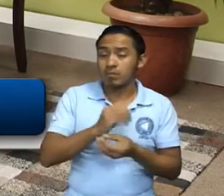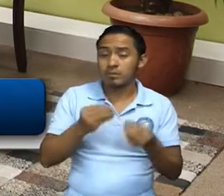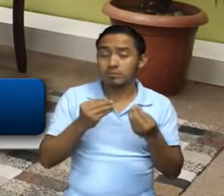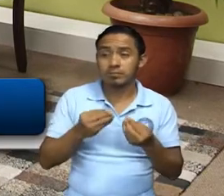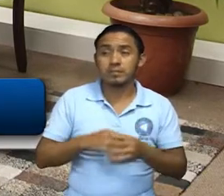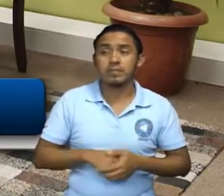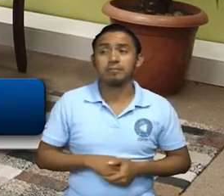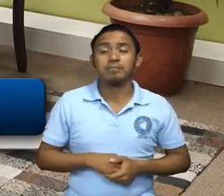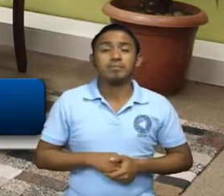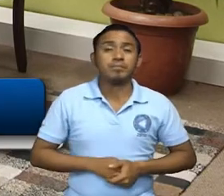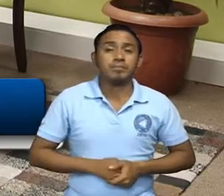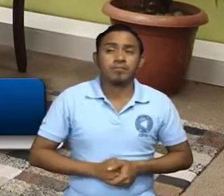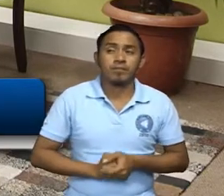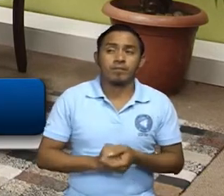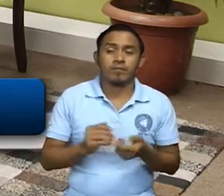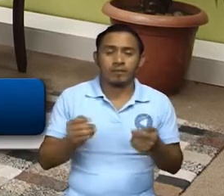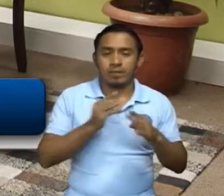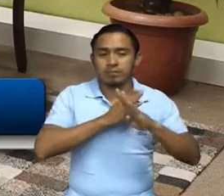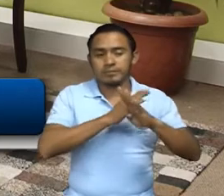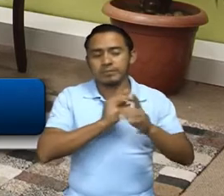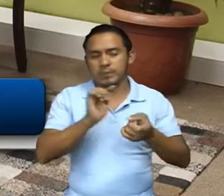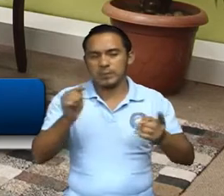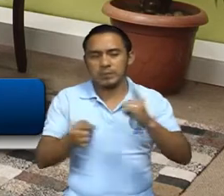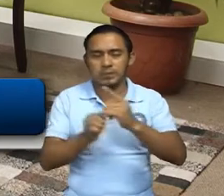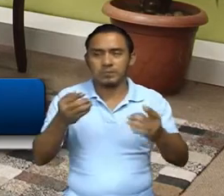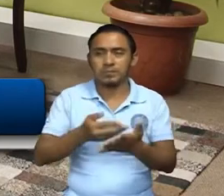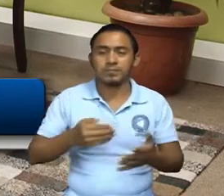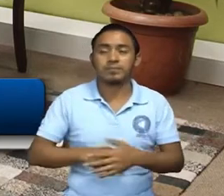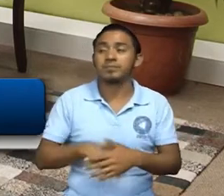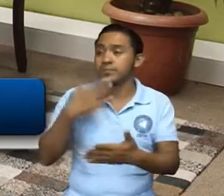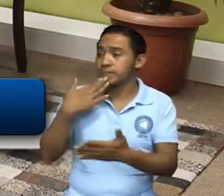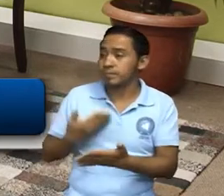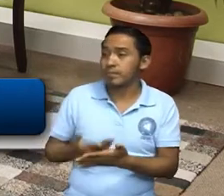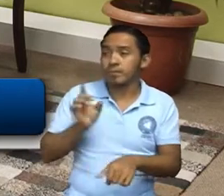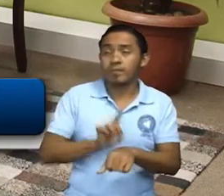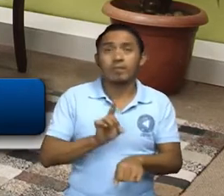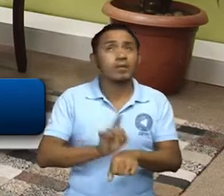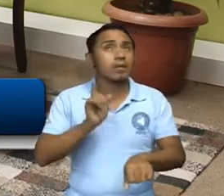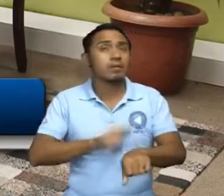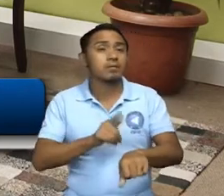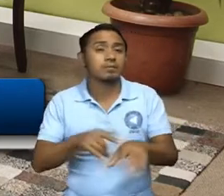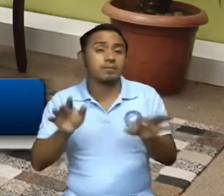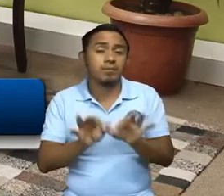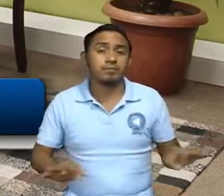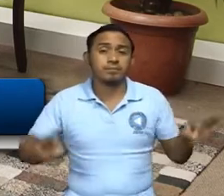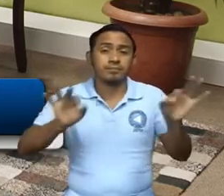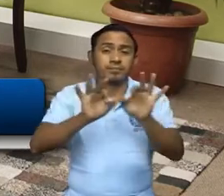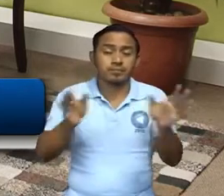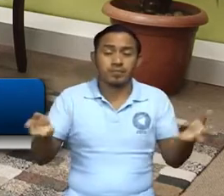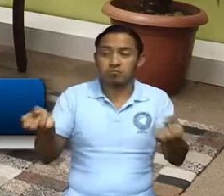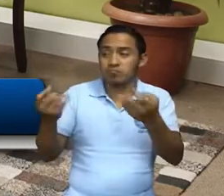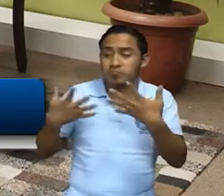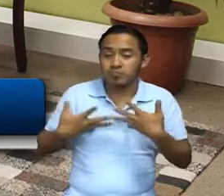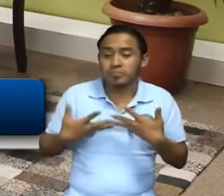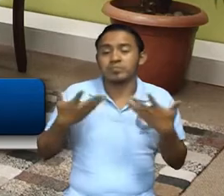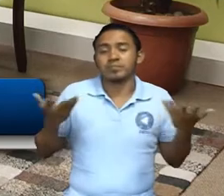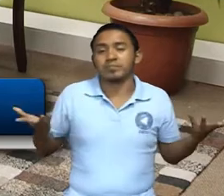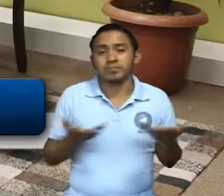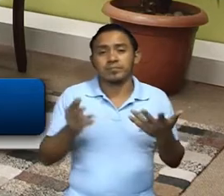Exactamente. Y exponerse al cambio brusco de temperatura. Ok, doctor, le agradecemos por su valioso tiempo y su valiosa información